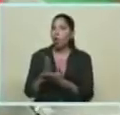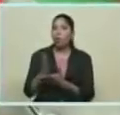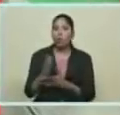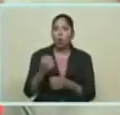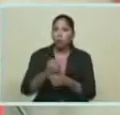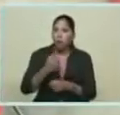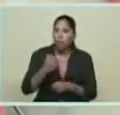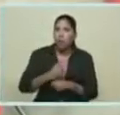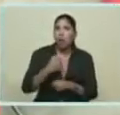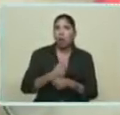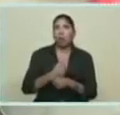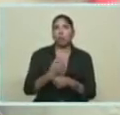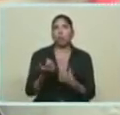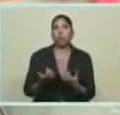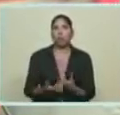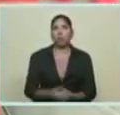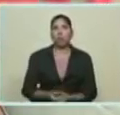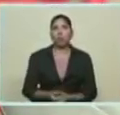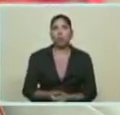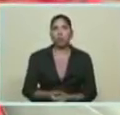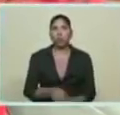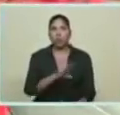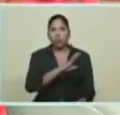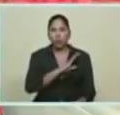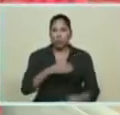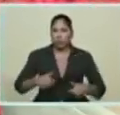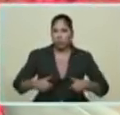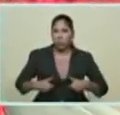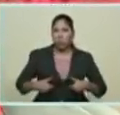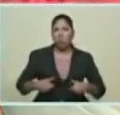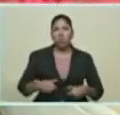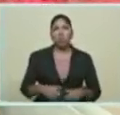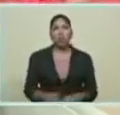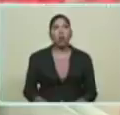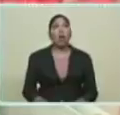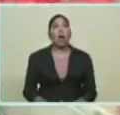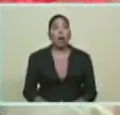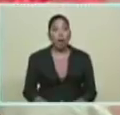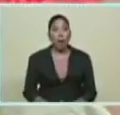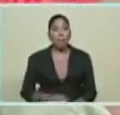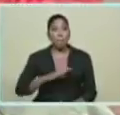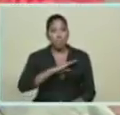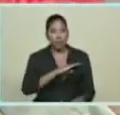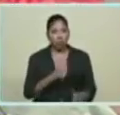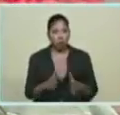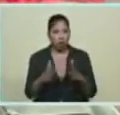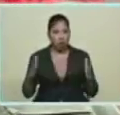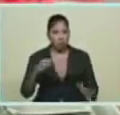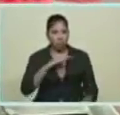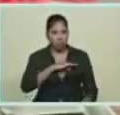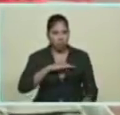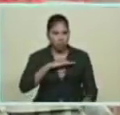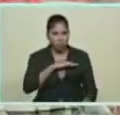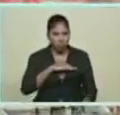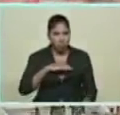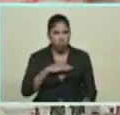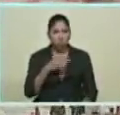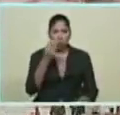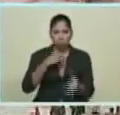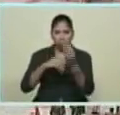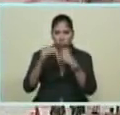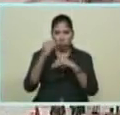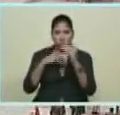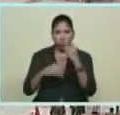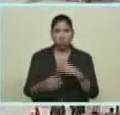tareas de sustento y desarrollo de la gran misión Abastecimiento Soberano. Si no fuera por la Fuerza